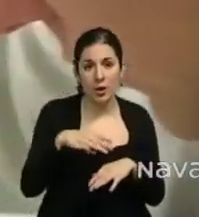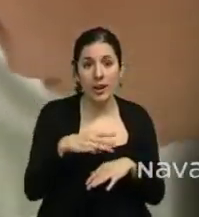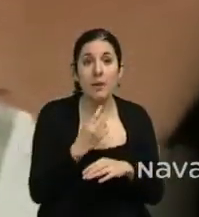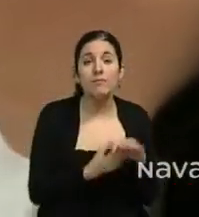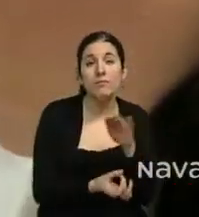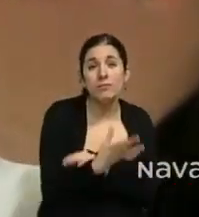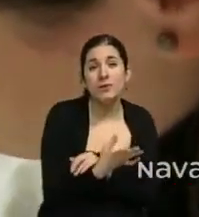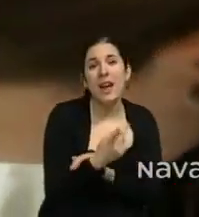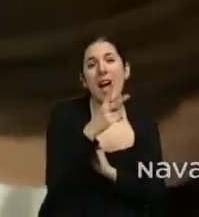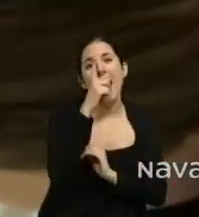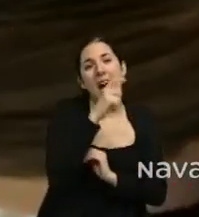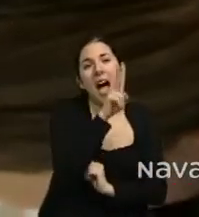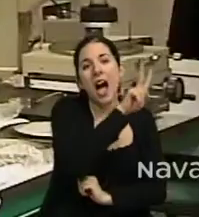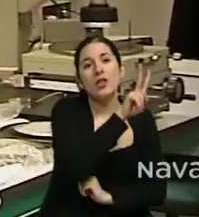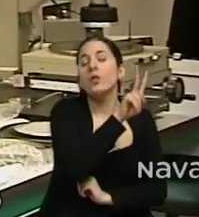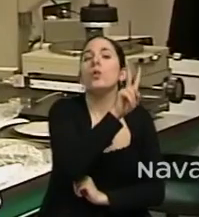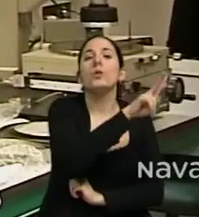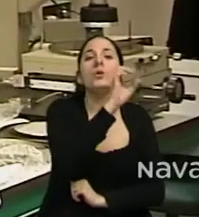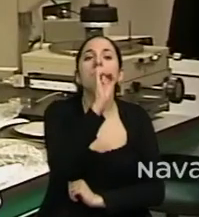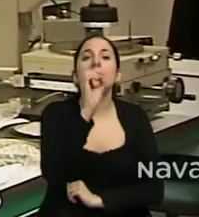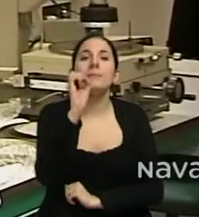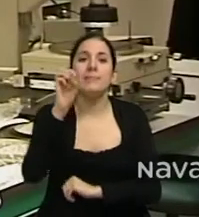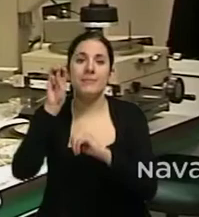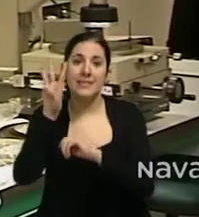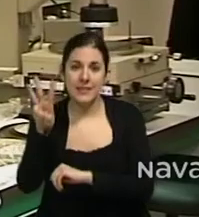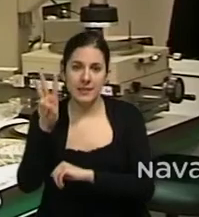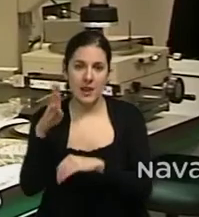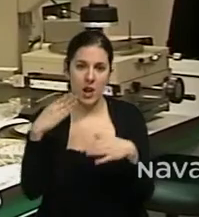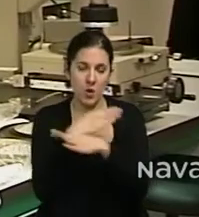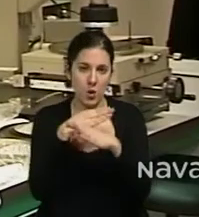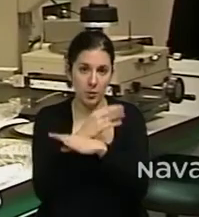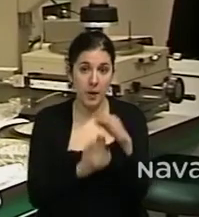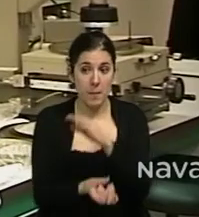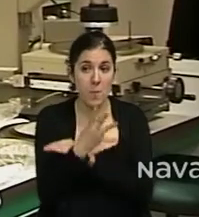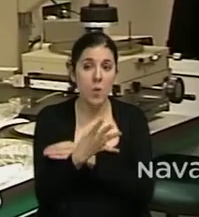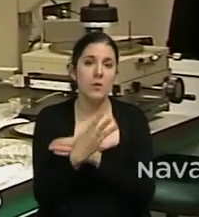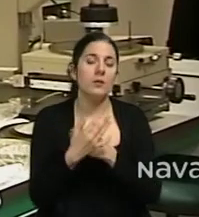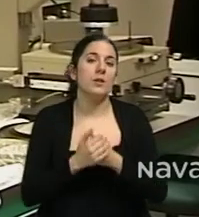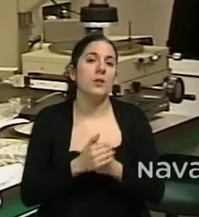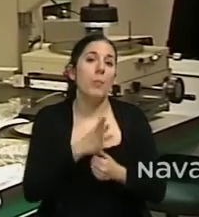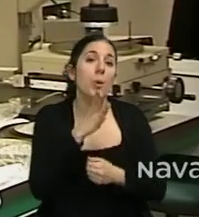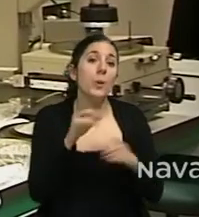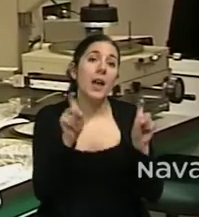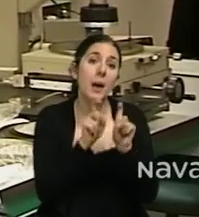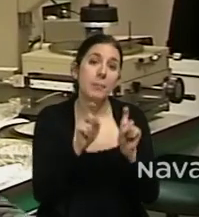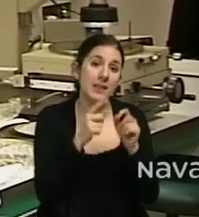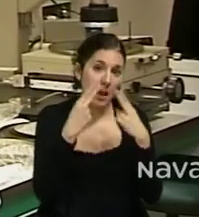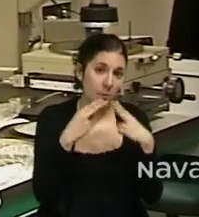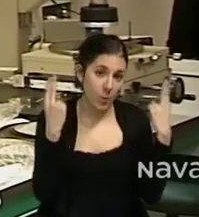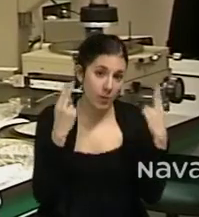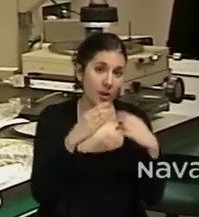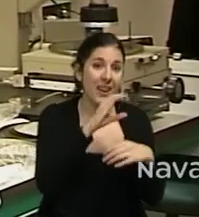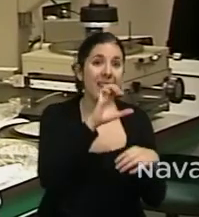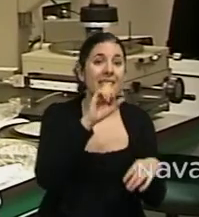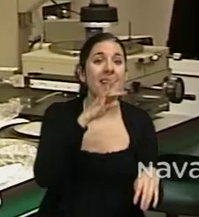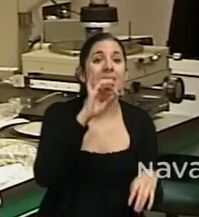2003, del año 2003, a través de un spin-off de una empresa pública como era en su momento CETENASA,